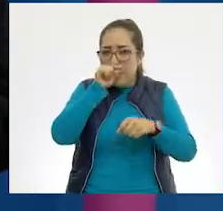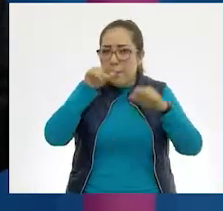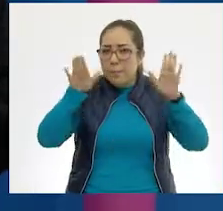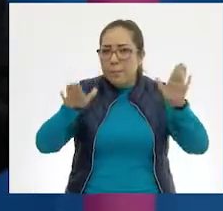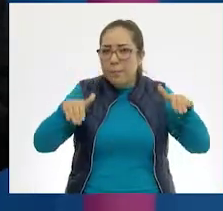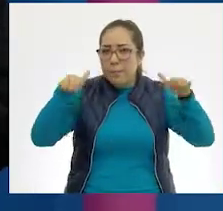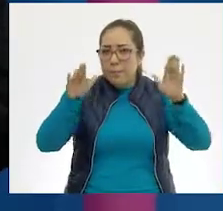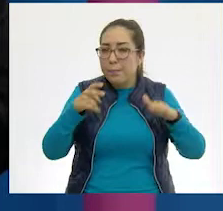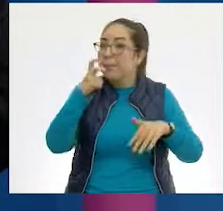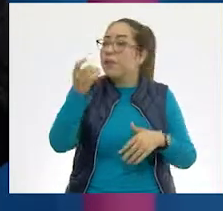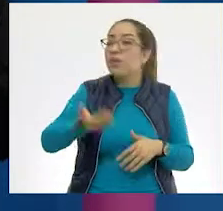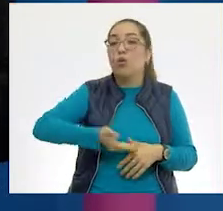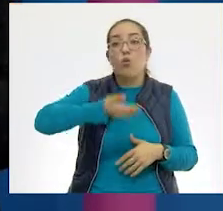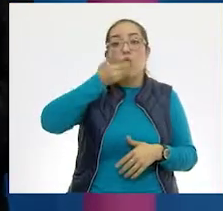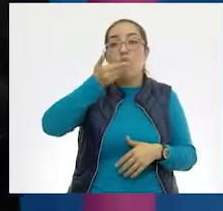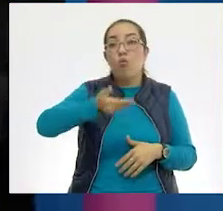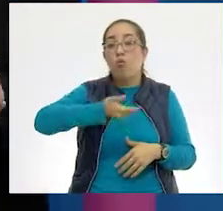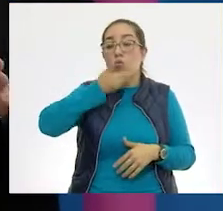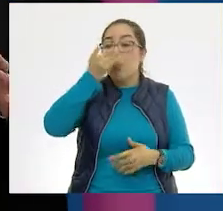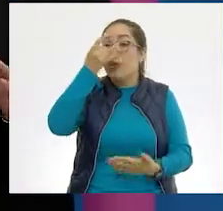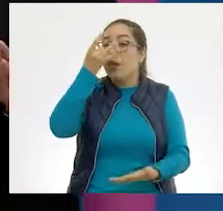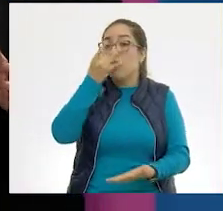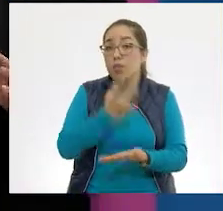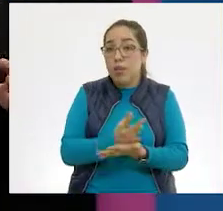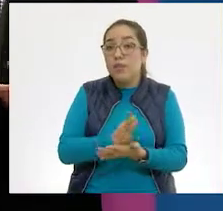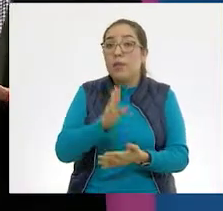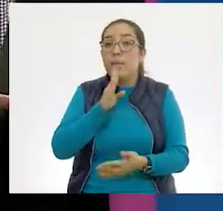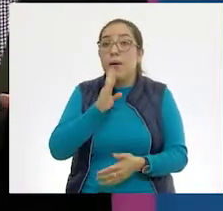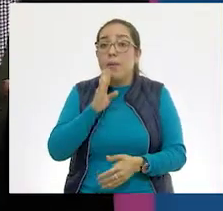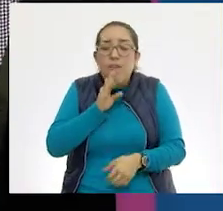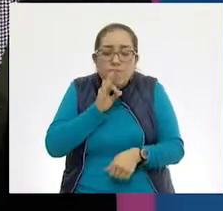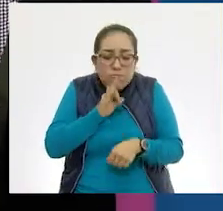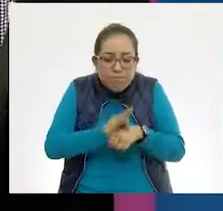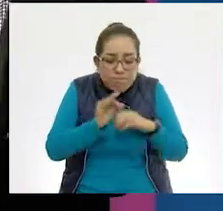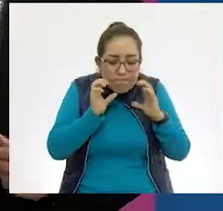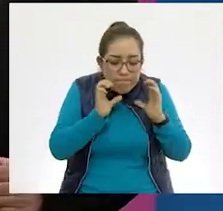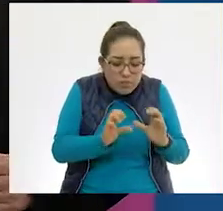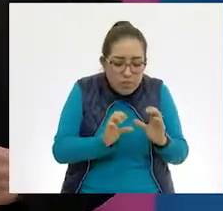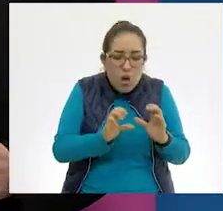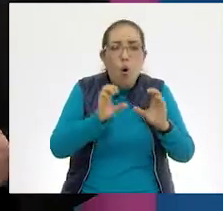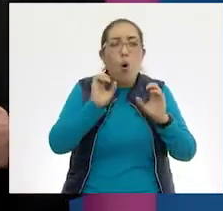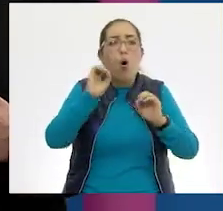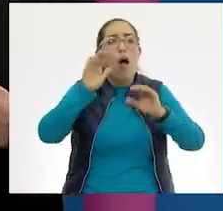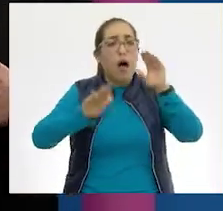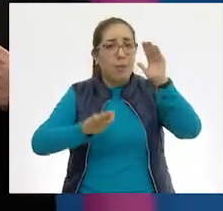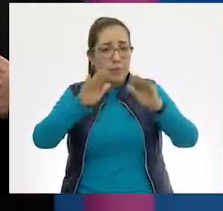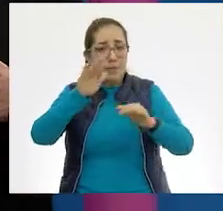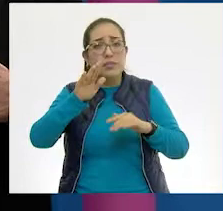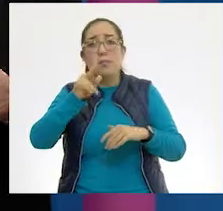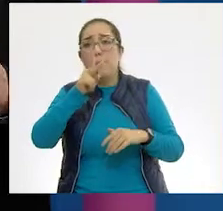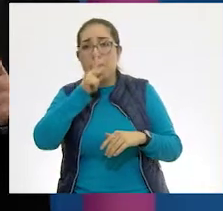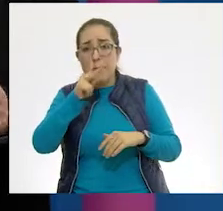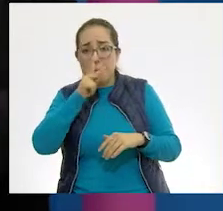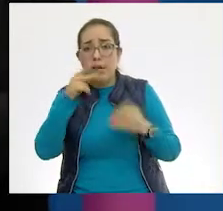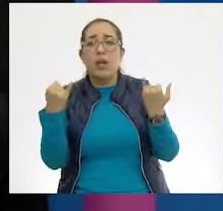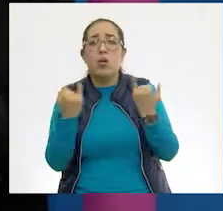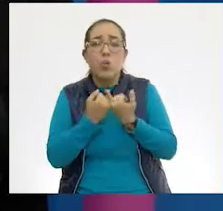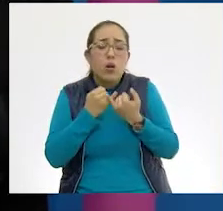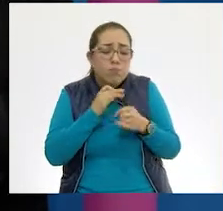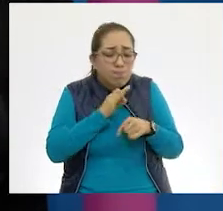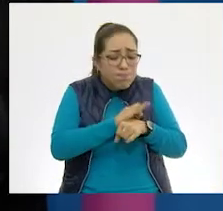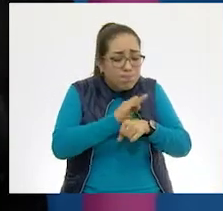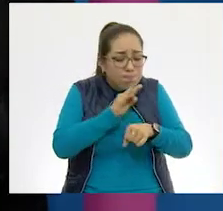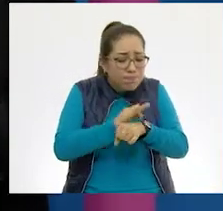En ocasiones, solo la madre cuida de los huevos, pero también los padres suelen ser muy protectores de sus